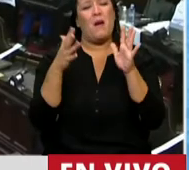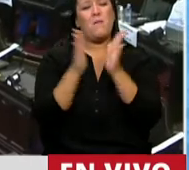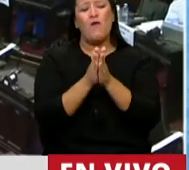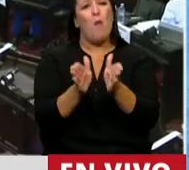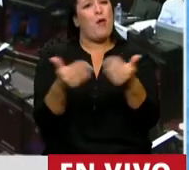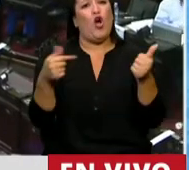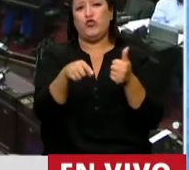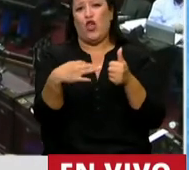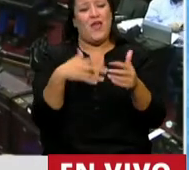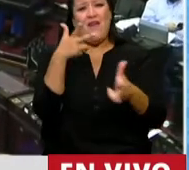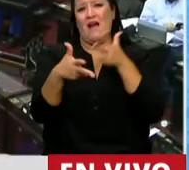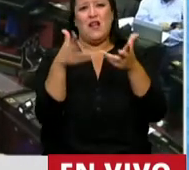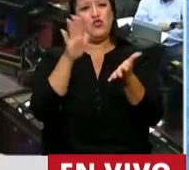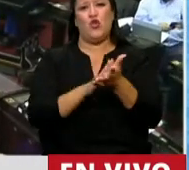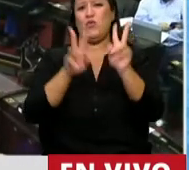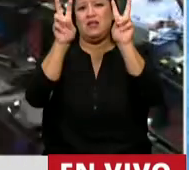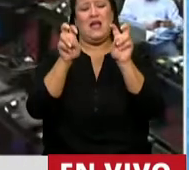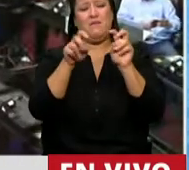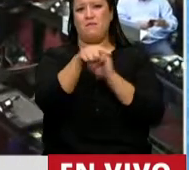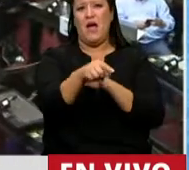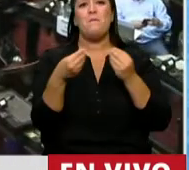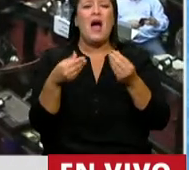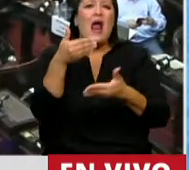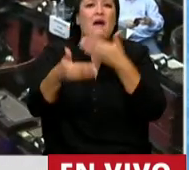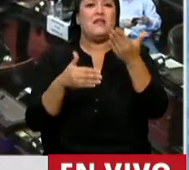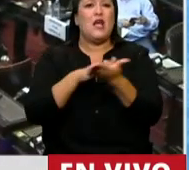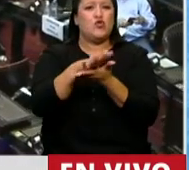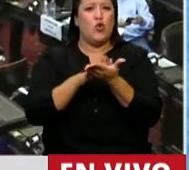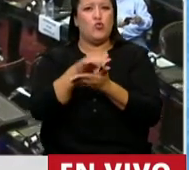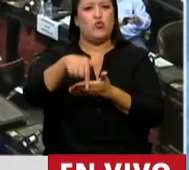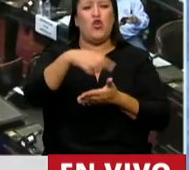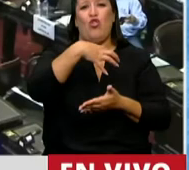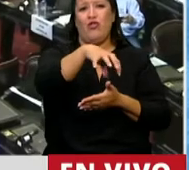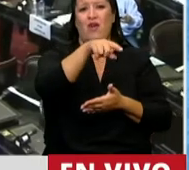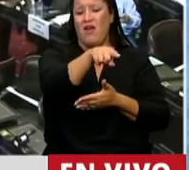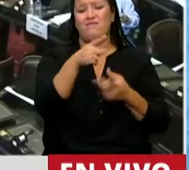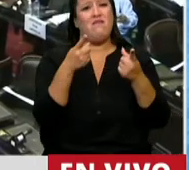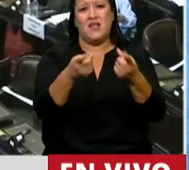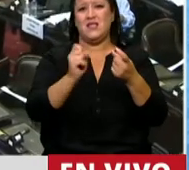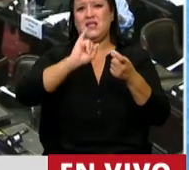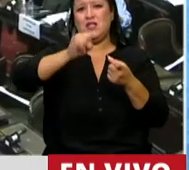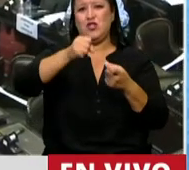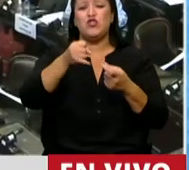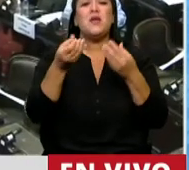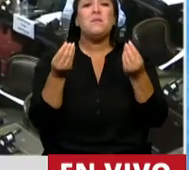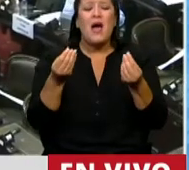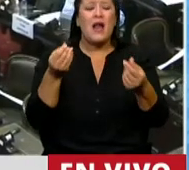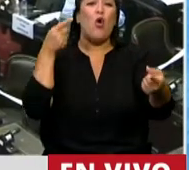brevedad y podamos entonces avanzar en las soluciones que este sector también necesita para seguir